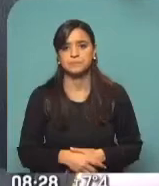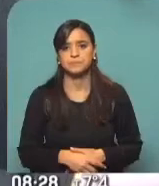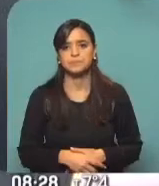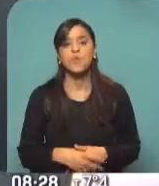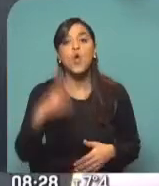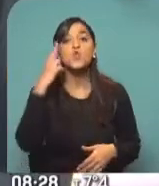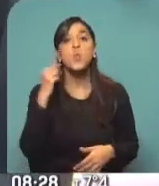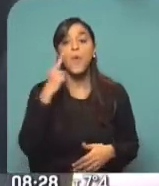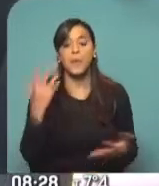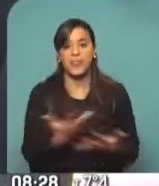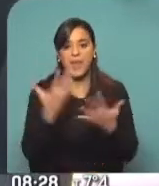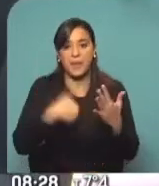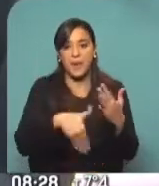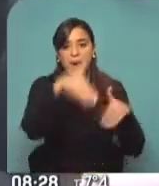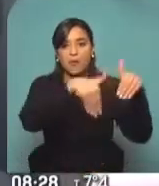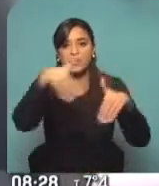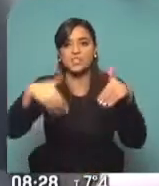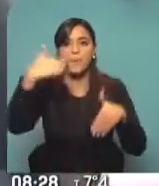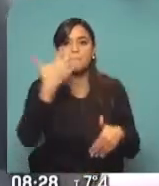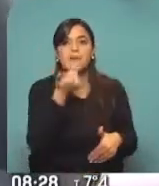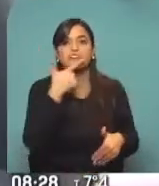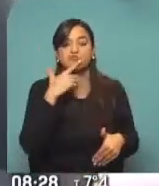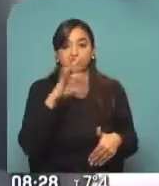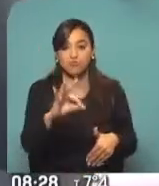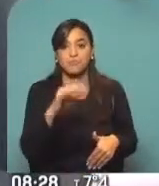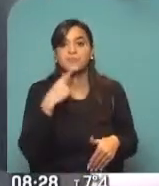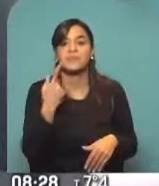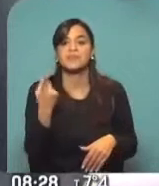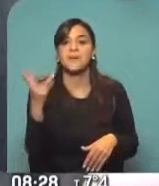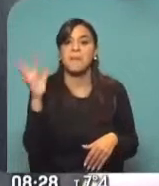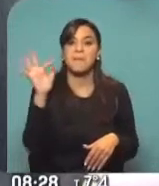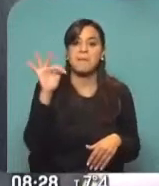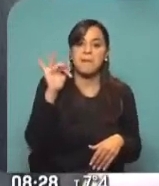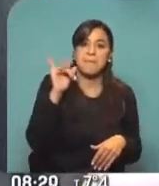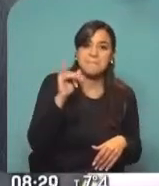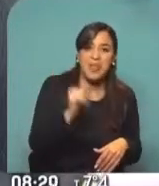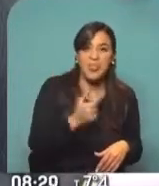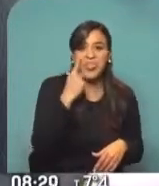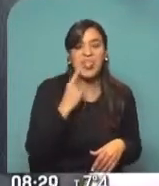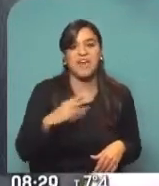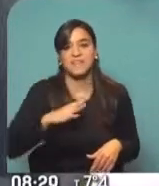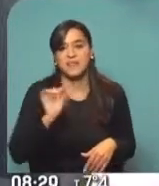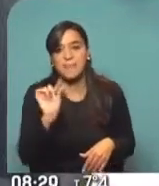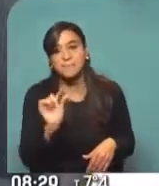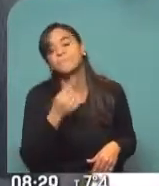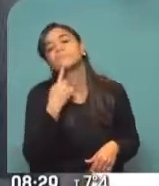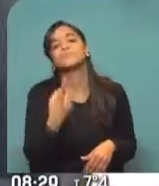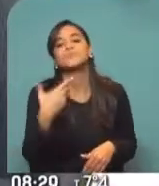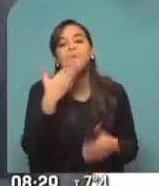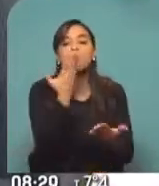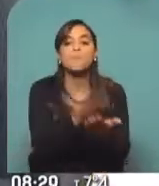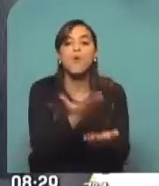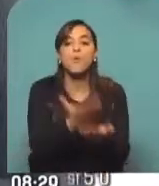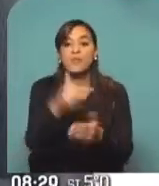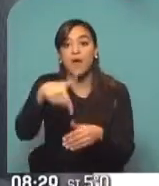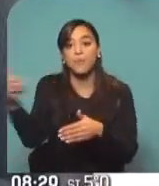nueve días nos separan de las pasos así es cada vez la cuenta regresiva es más corta y seguimos recorriendo propuestas y candidatos en este caso